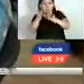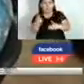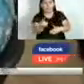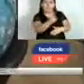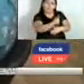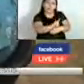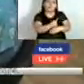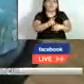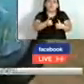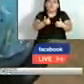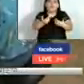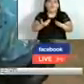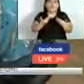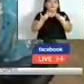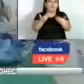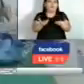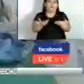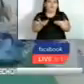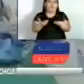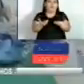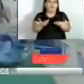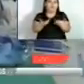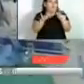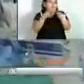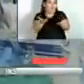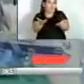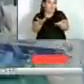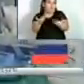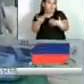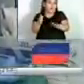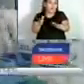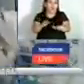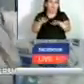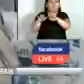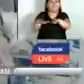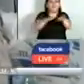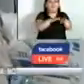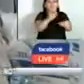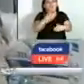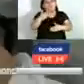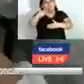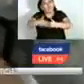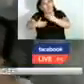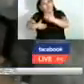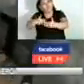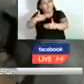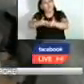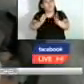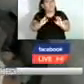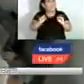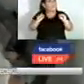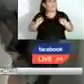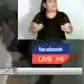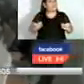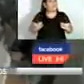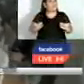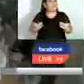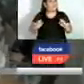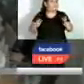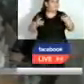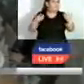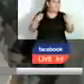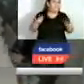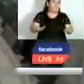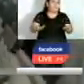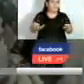es un beneficio que nosotros obtenemos. Agradecemos toda la gestión que se ha realizado para